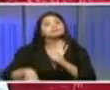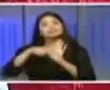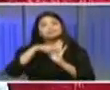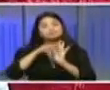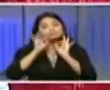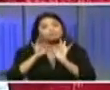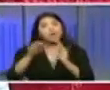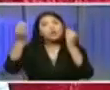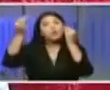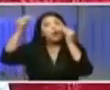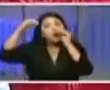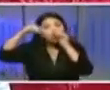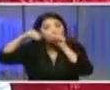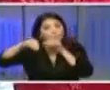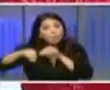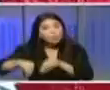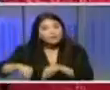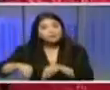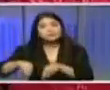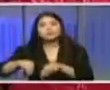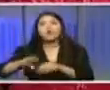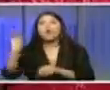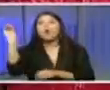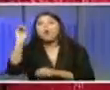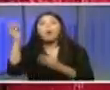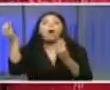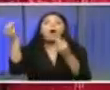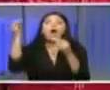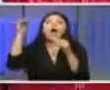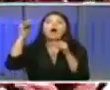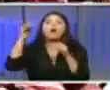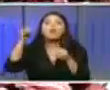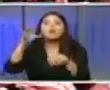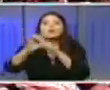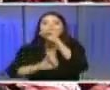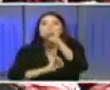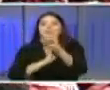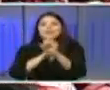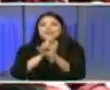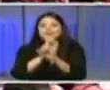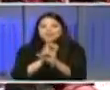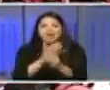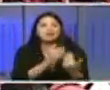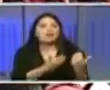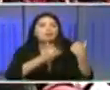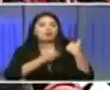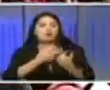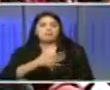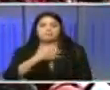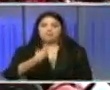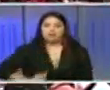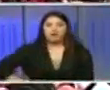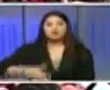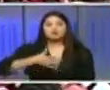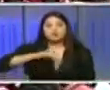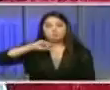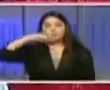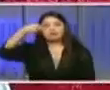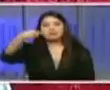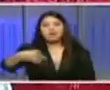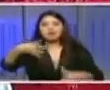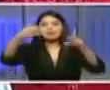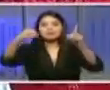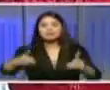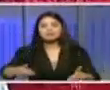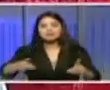los tratados, convenios o acuerdos internacionales. Así que he decidido mañana mismo,